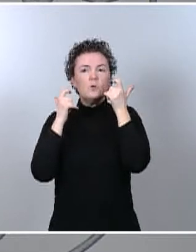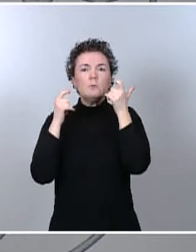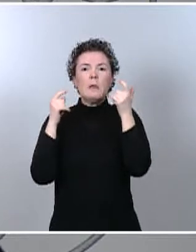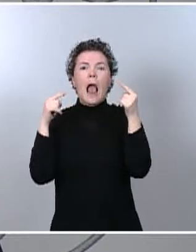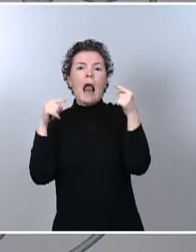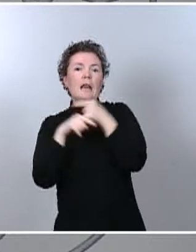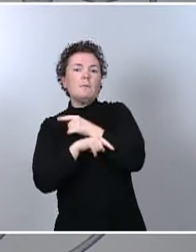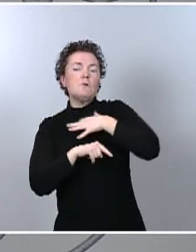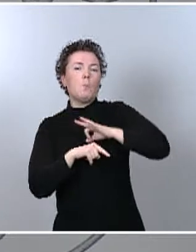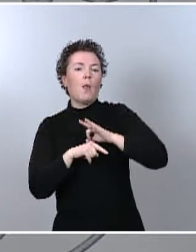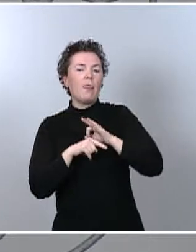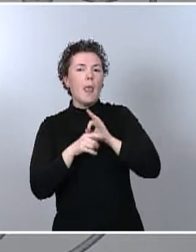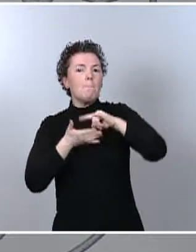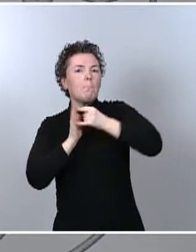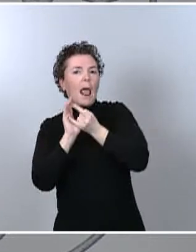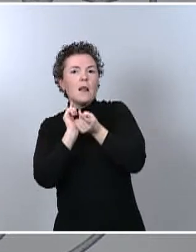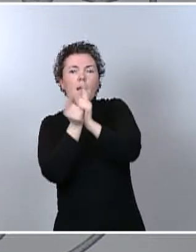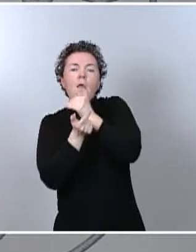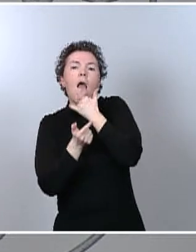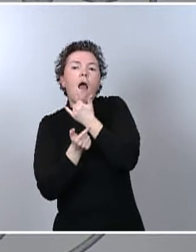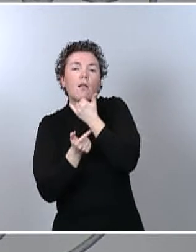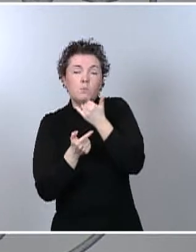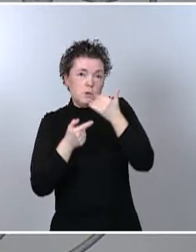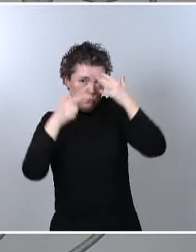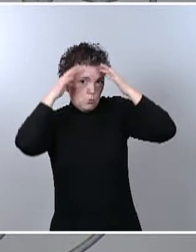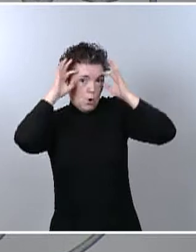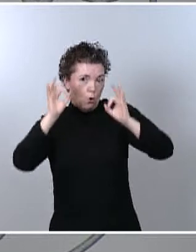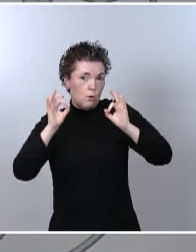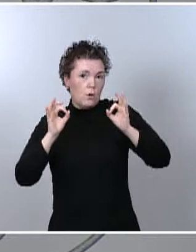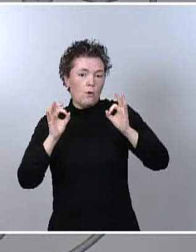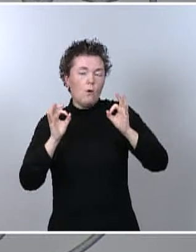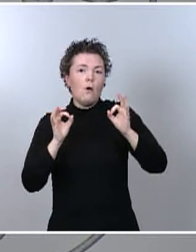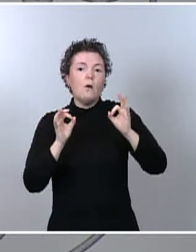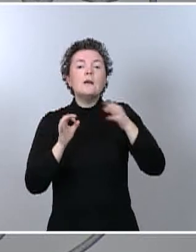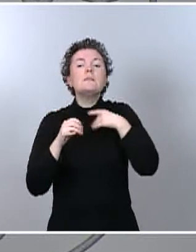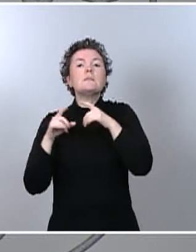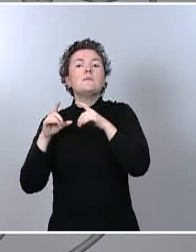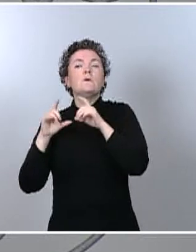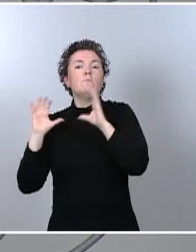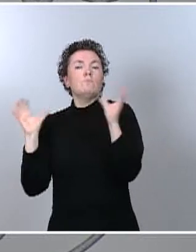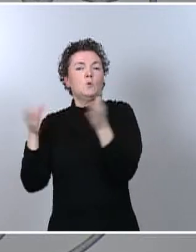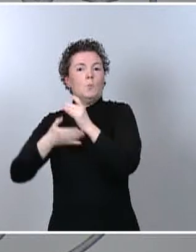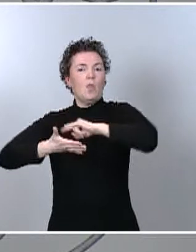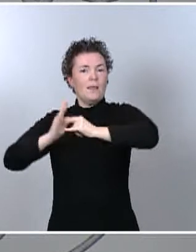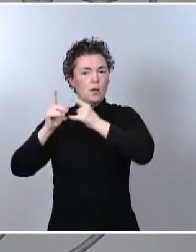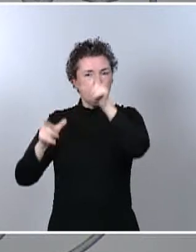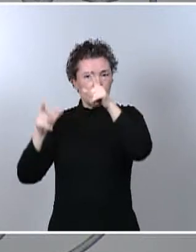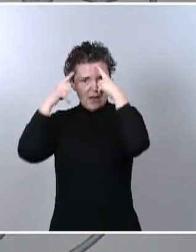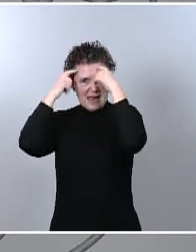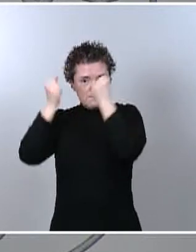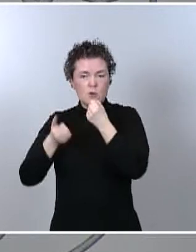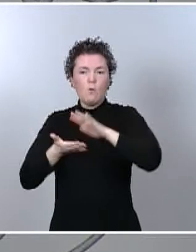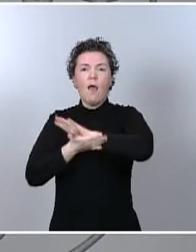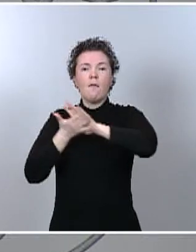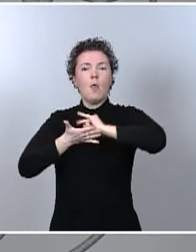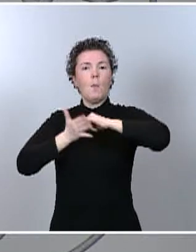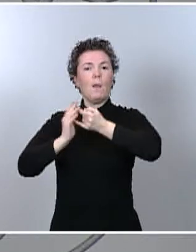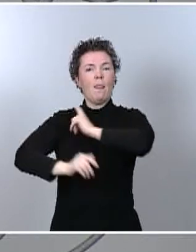23, pero es la estrategia que, conforme al parecer de los técnicos, vamos a seguir aplicando en nuestro país. Si hubiera